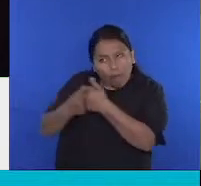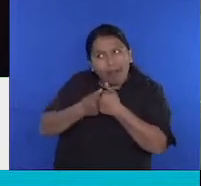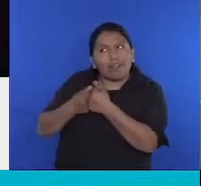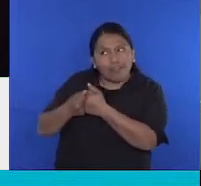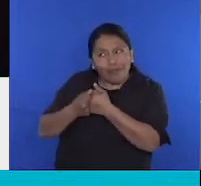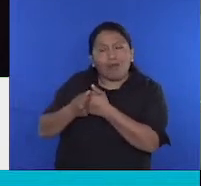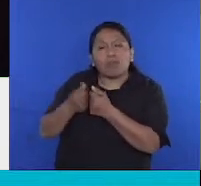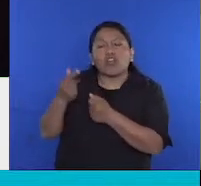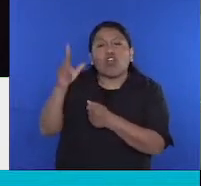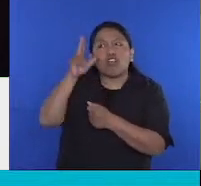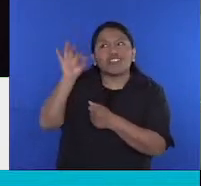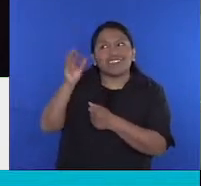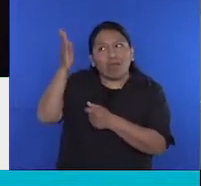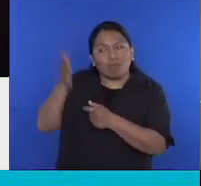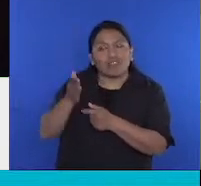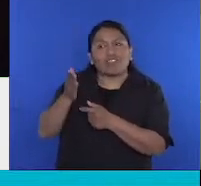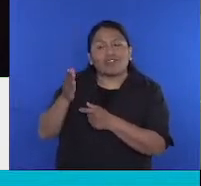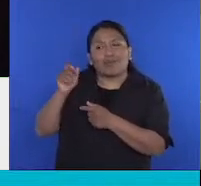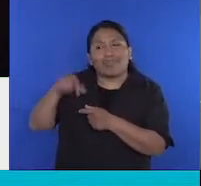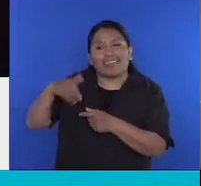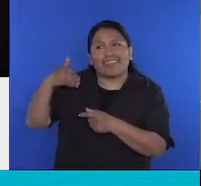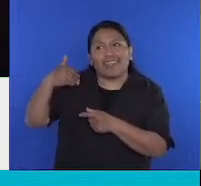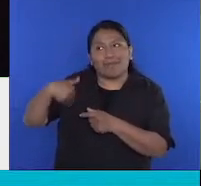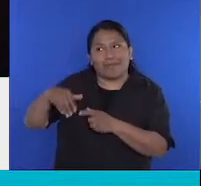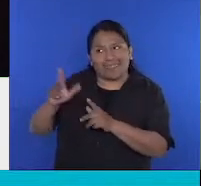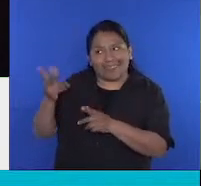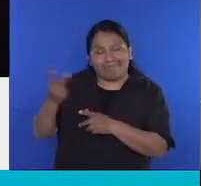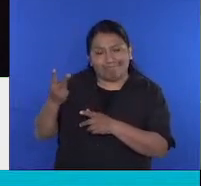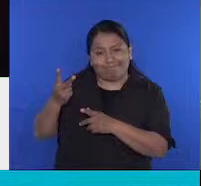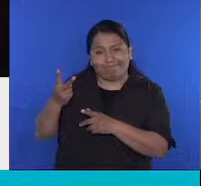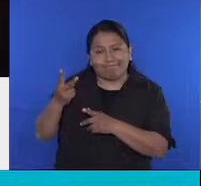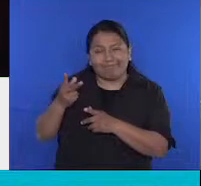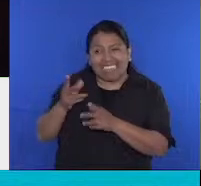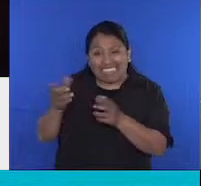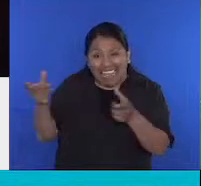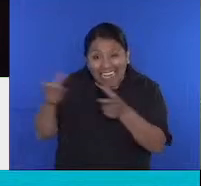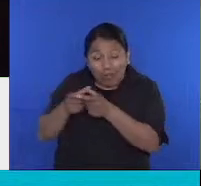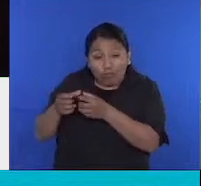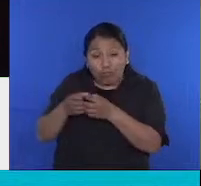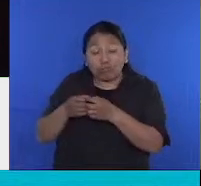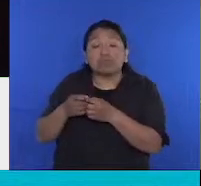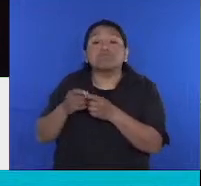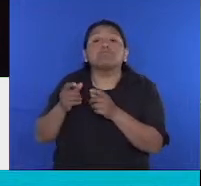país. Esa reunión culminó con el famoso abrazo de Perón y Balbín.